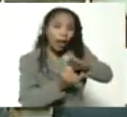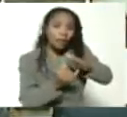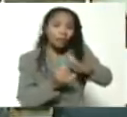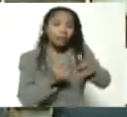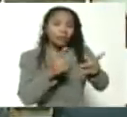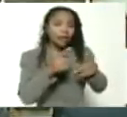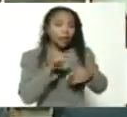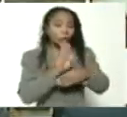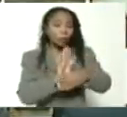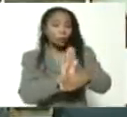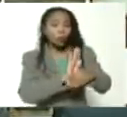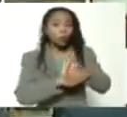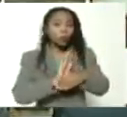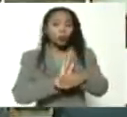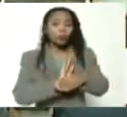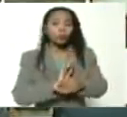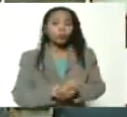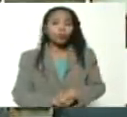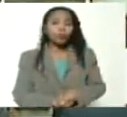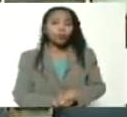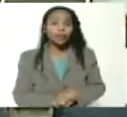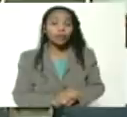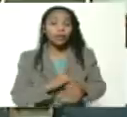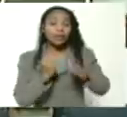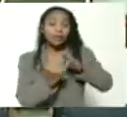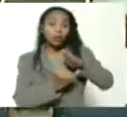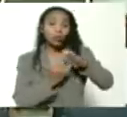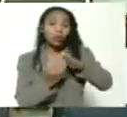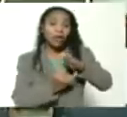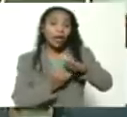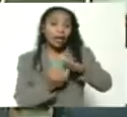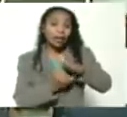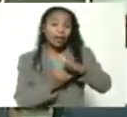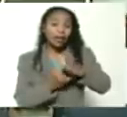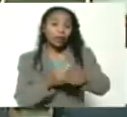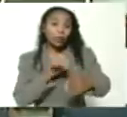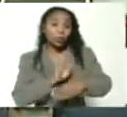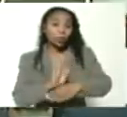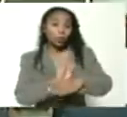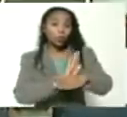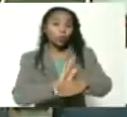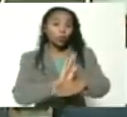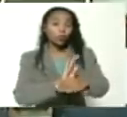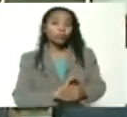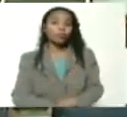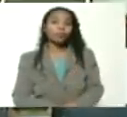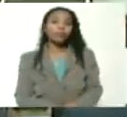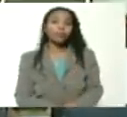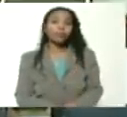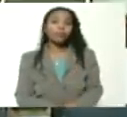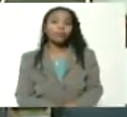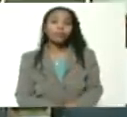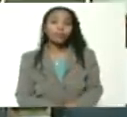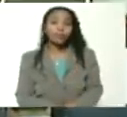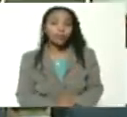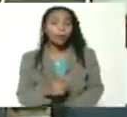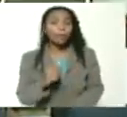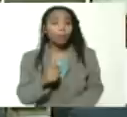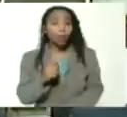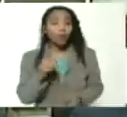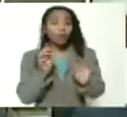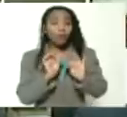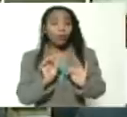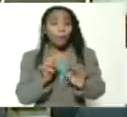impunidad. Se pretendió institucionalizar la impunidad, un poco imitando los